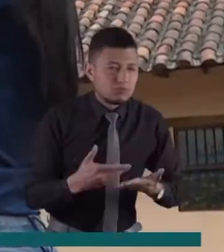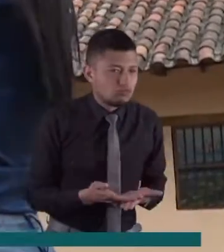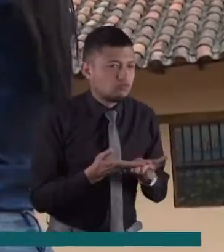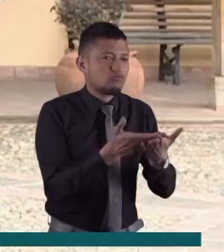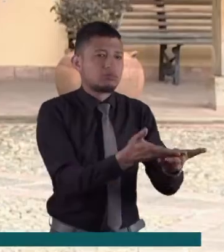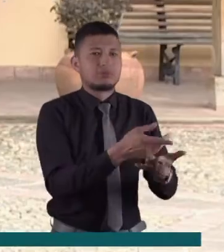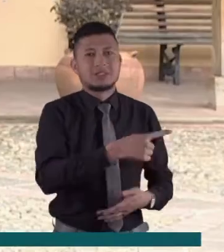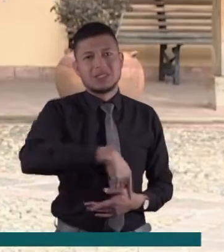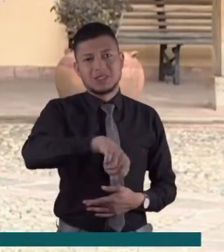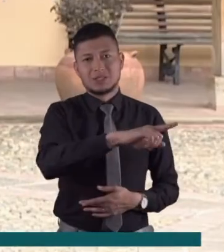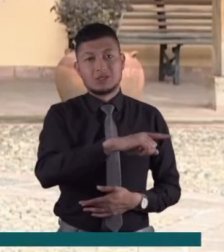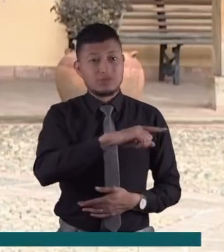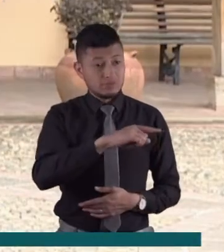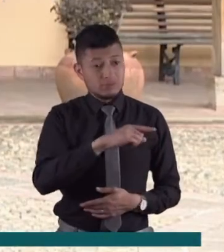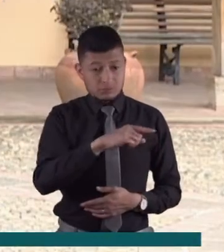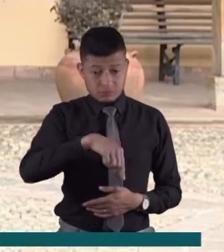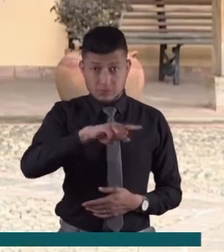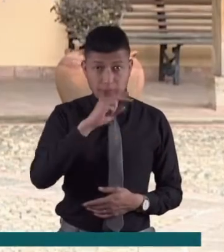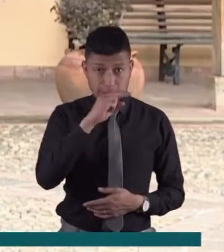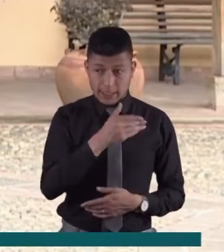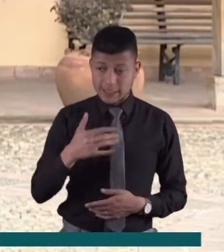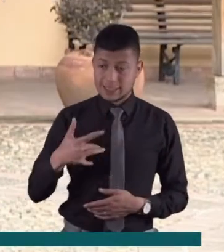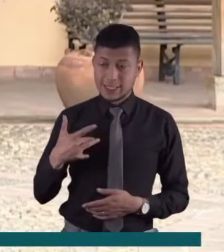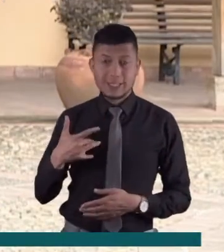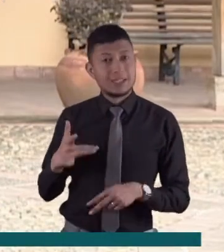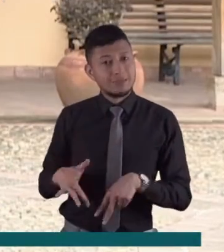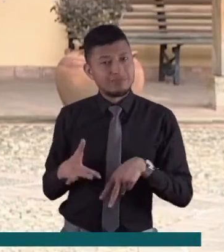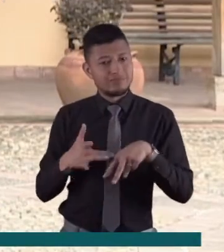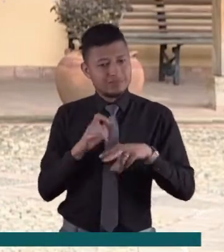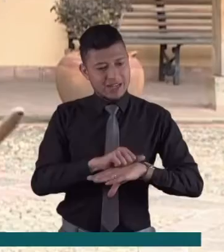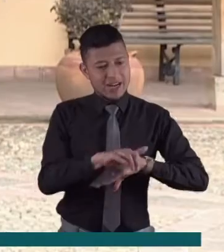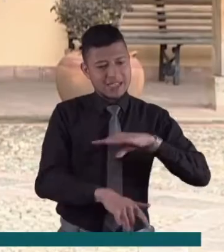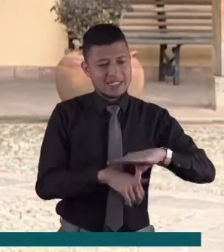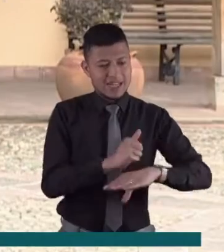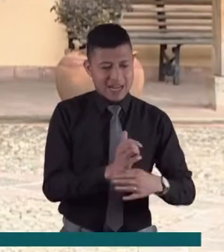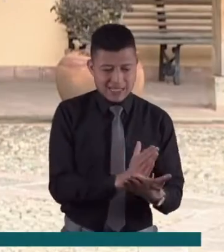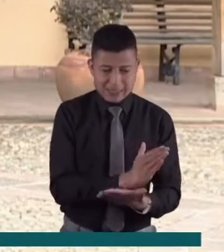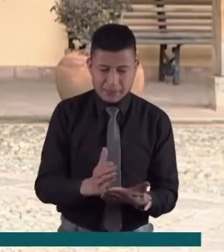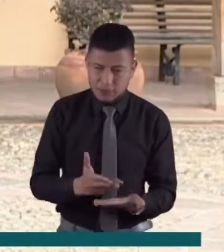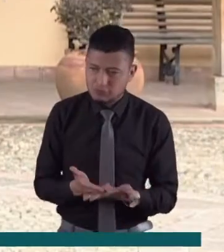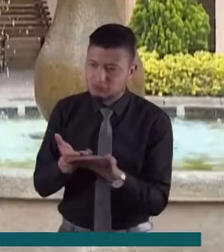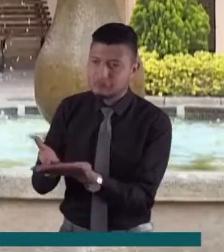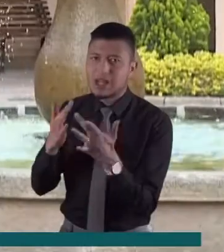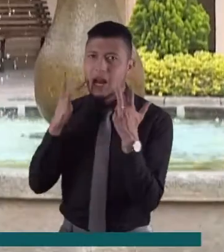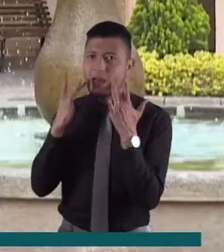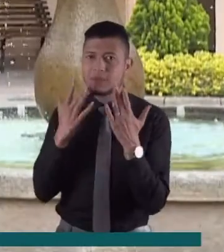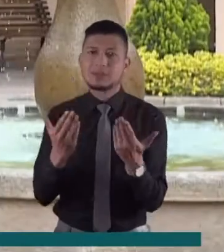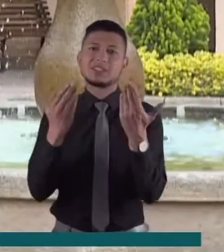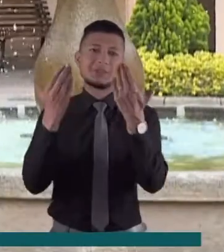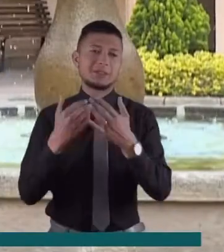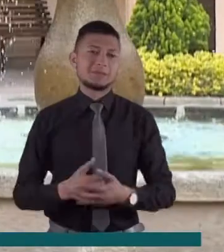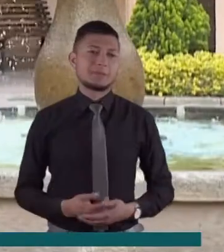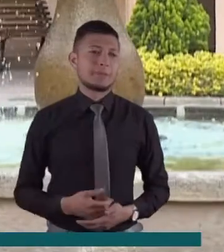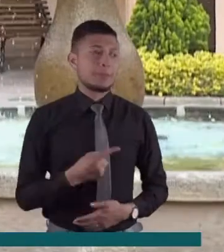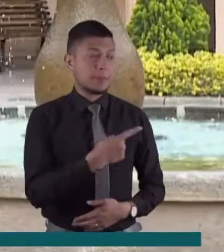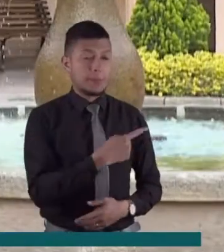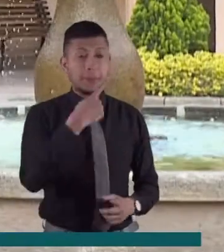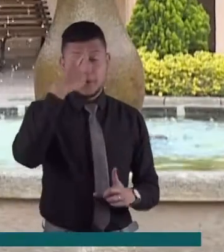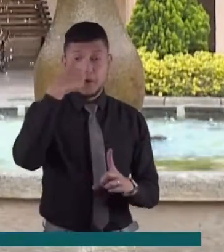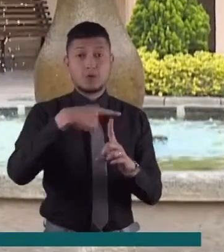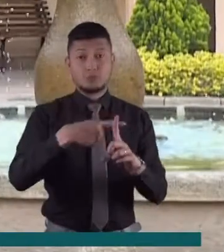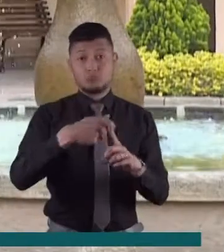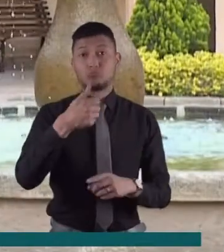y que pues para los chicos se convierten en un incentivo por separar reciclar y entregar estos materiales limpios esto ha sido muy bueno